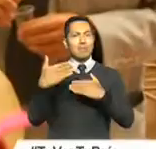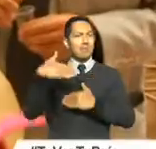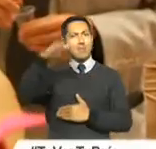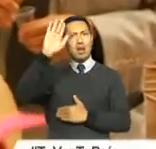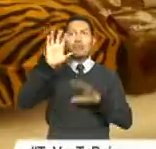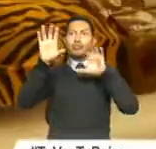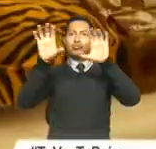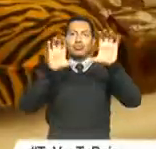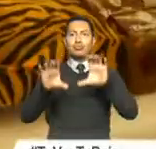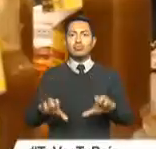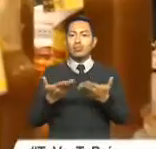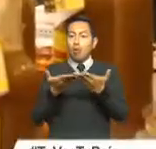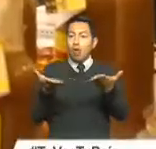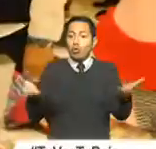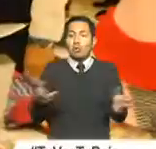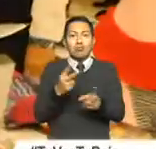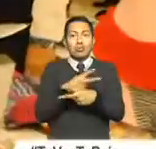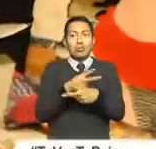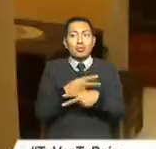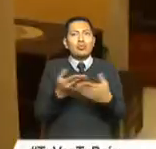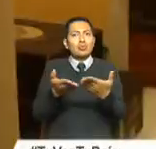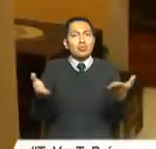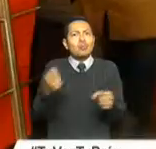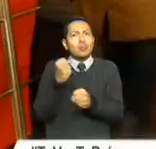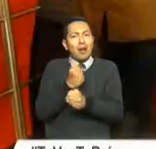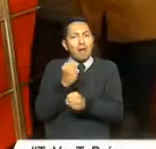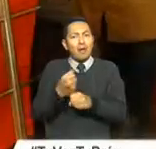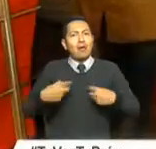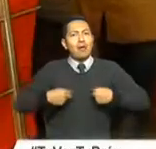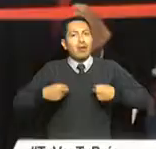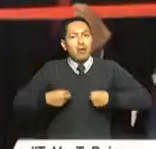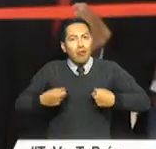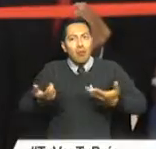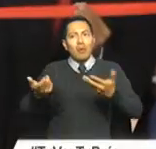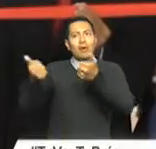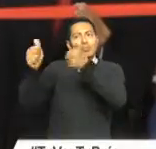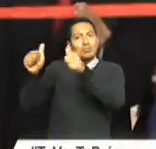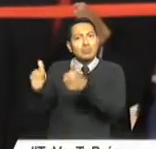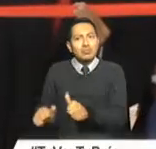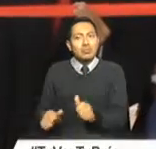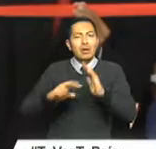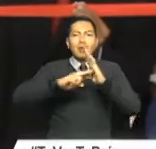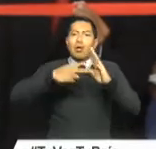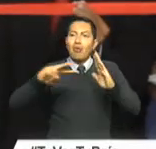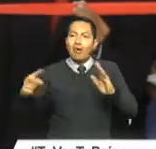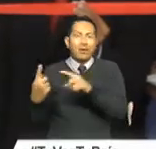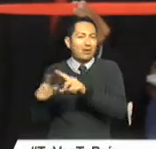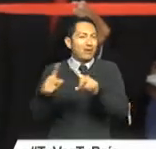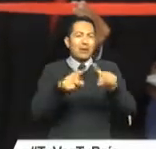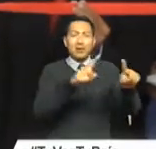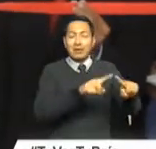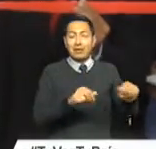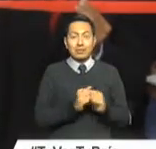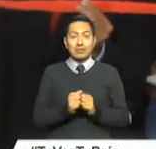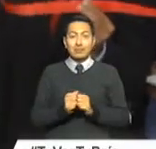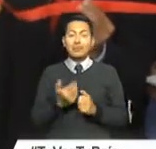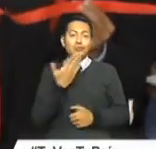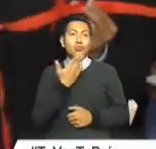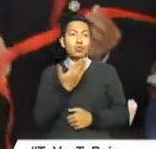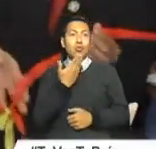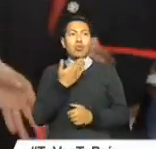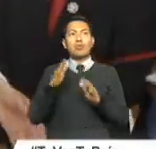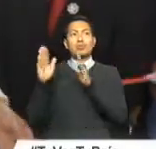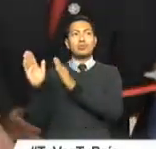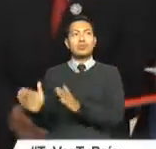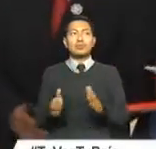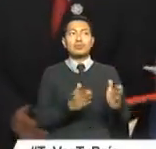mostraron sus emprendimientos de alimentos, bebidas, textiles, cerámica y tecnología. El evento se cristalizó a través del Plan de Acción del Encuentro Presidencial